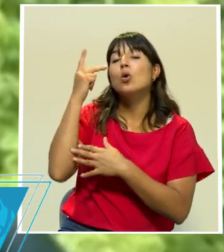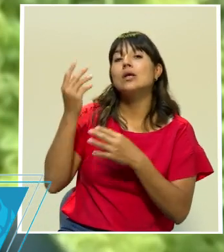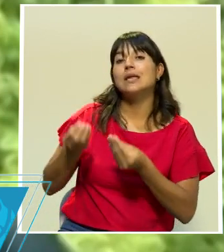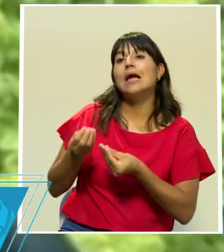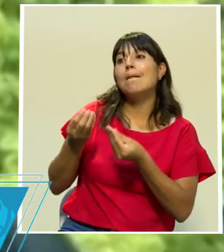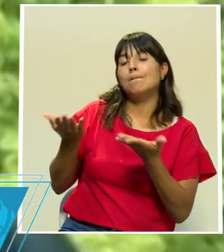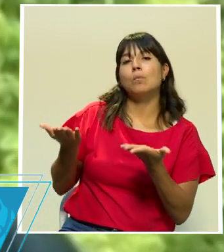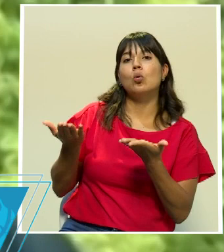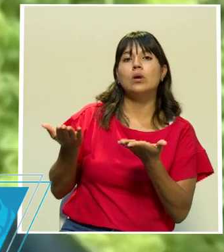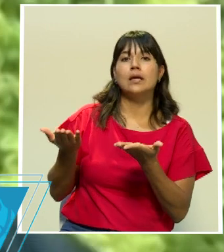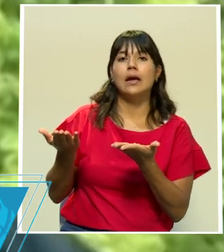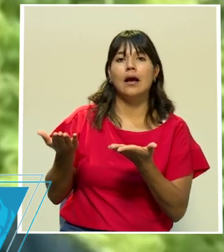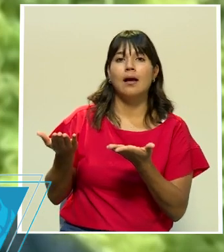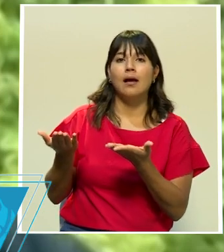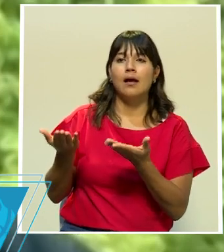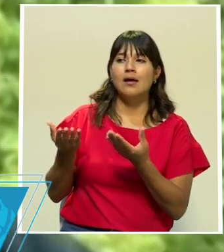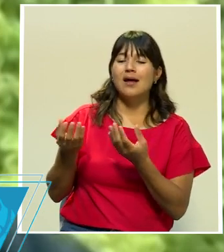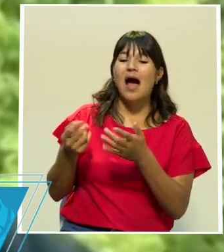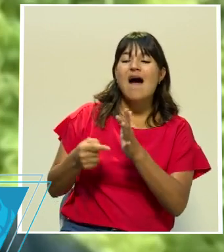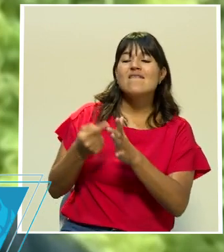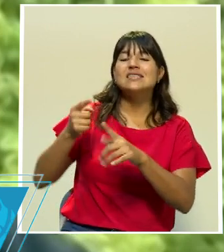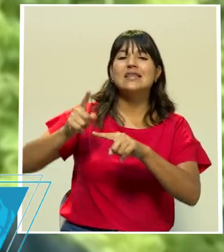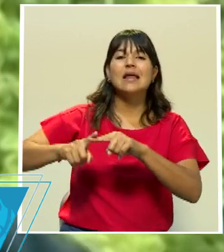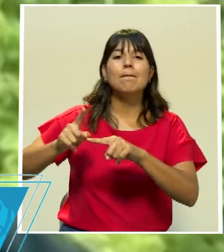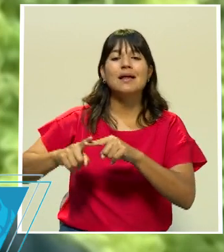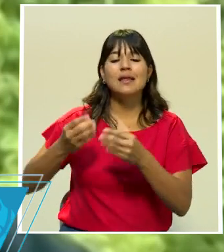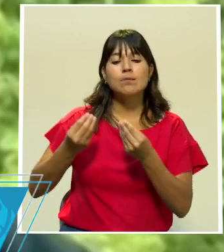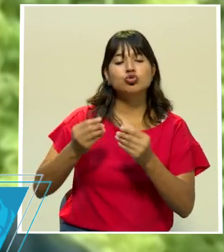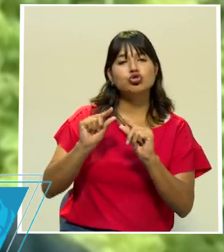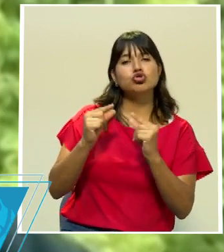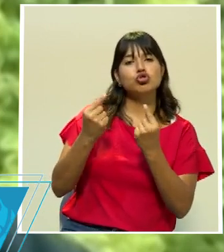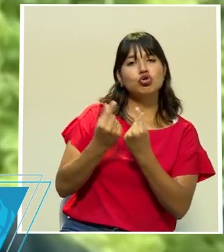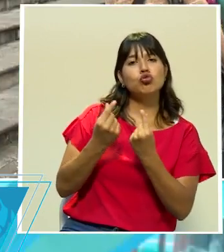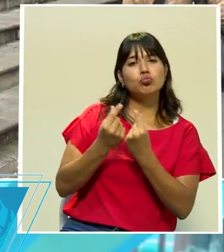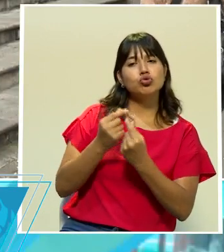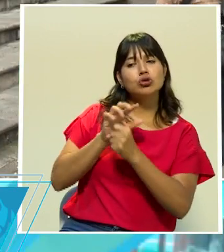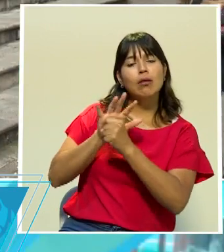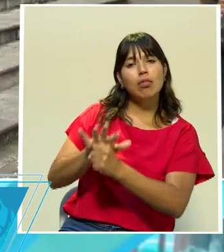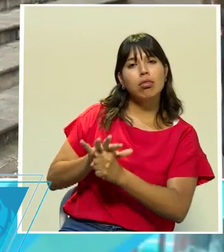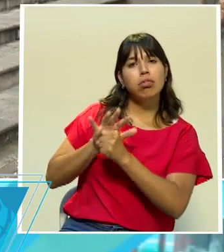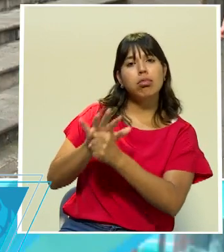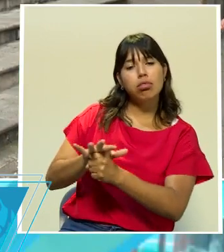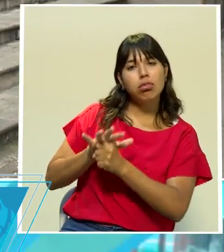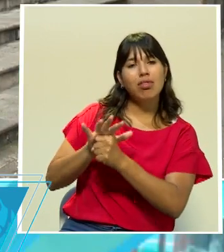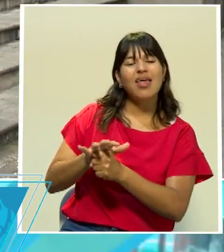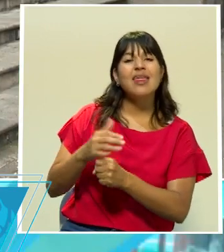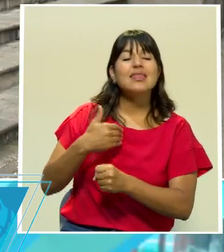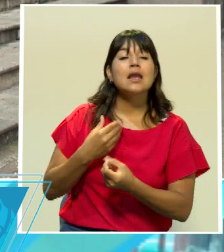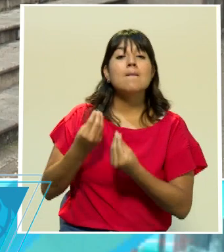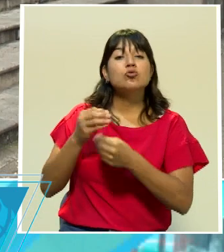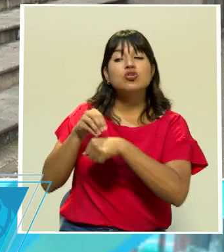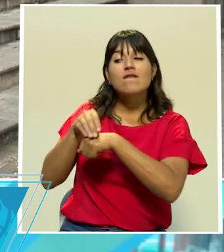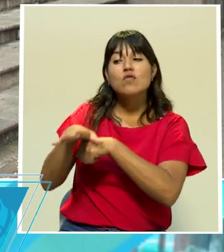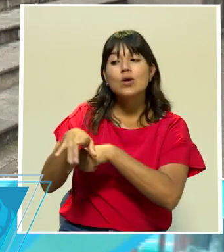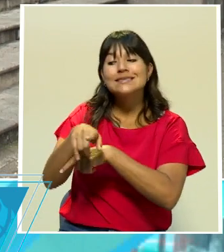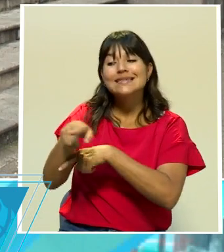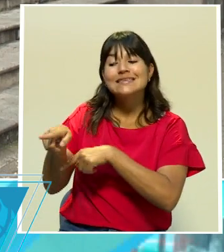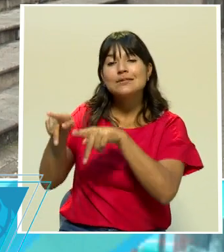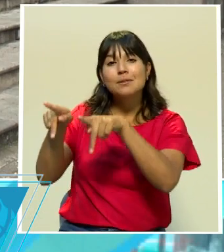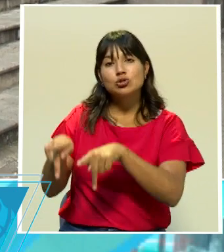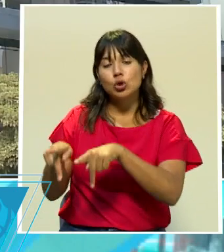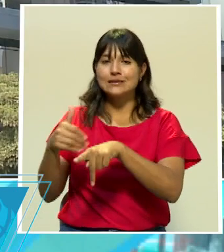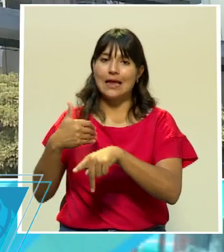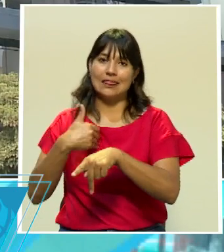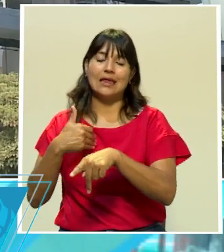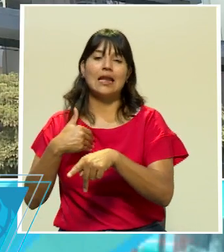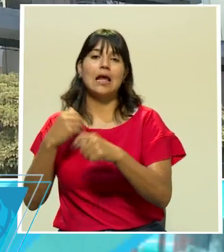de presión y entonces esos grupos de presión tienen una influencia suficiente sobre tomadores de decisión, ya sea en el Congreso